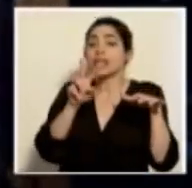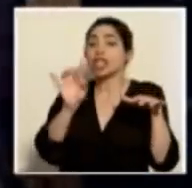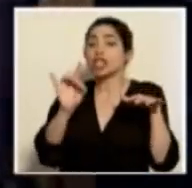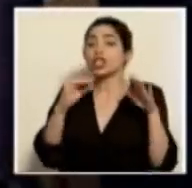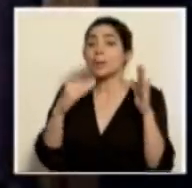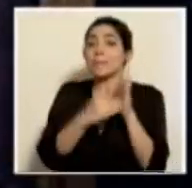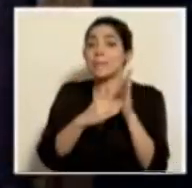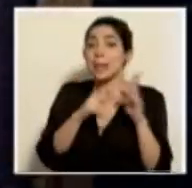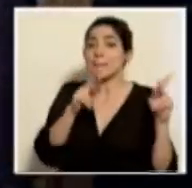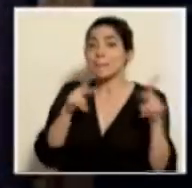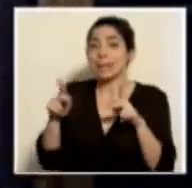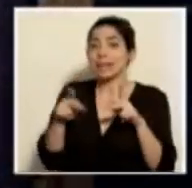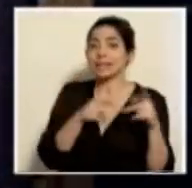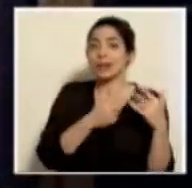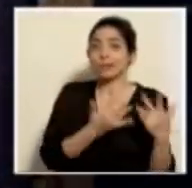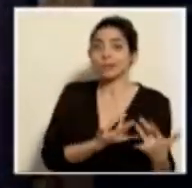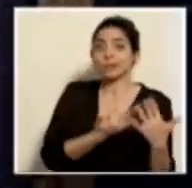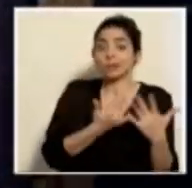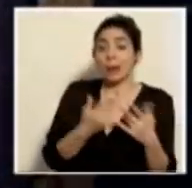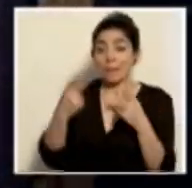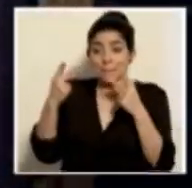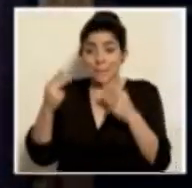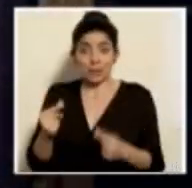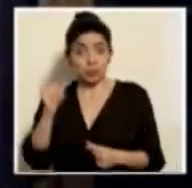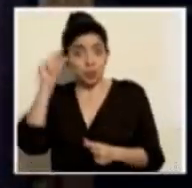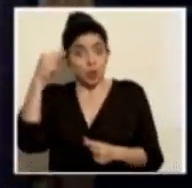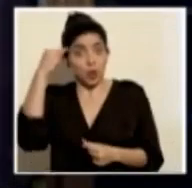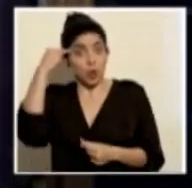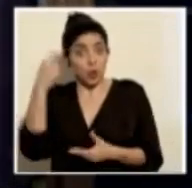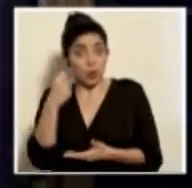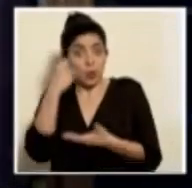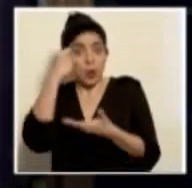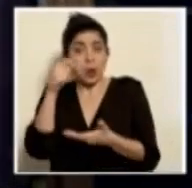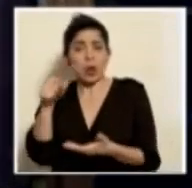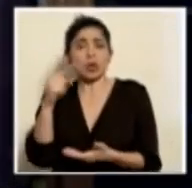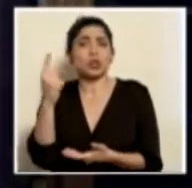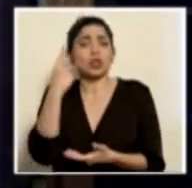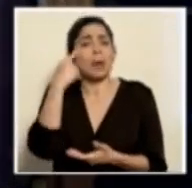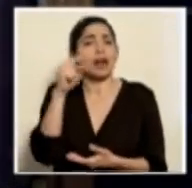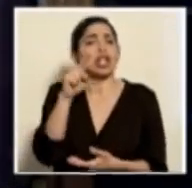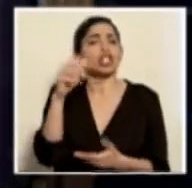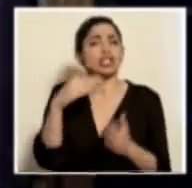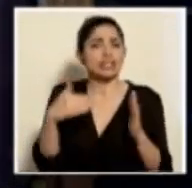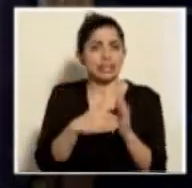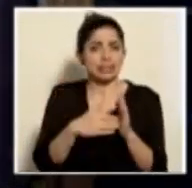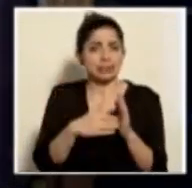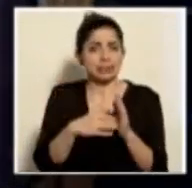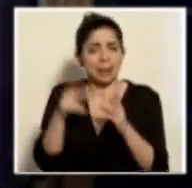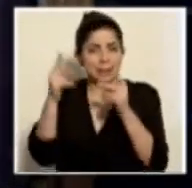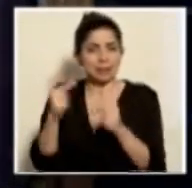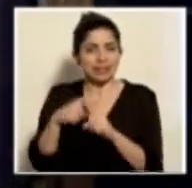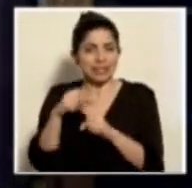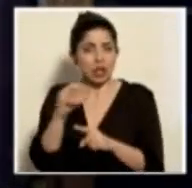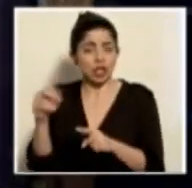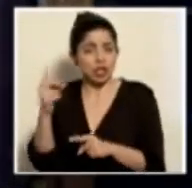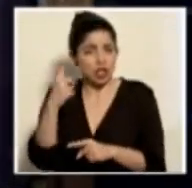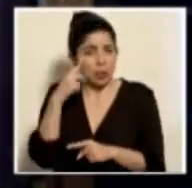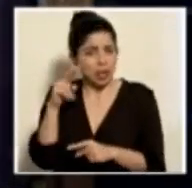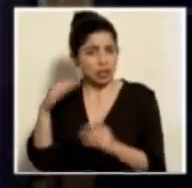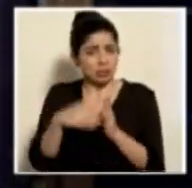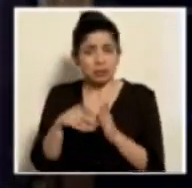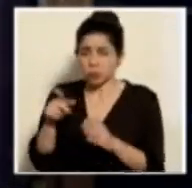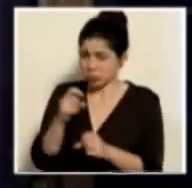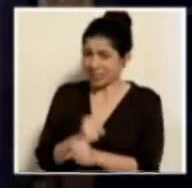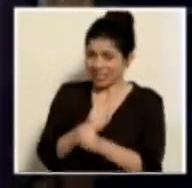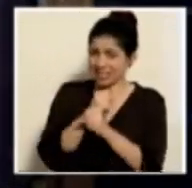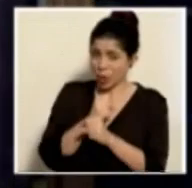428,000 personas y el presupuesto que ha asignado el gobierno en el extraordinario es apenas para 200,000. ¿Usted podría asegurar que el gobierno va a poder